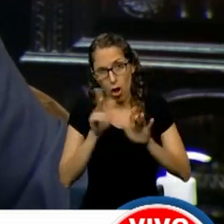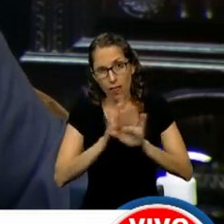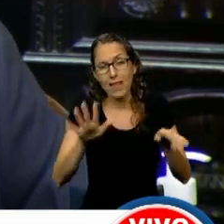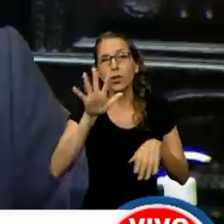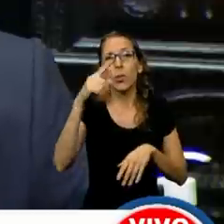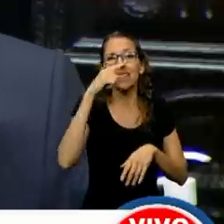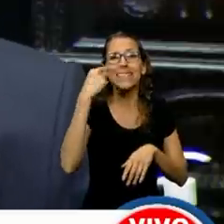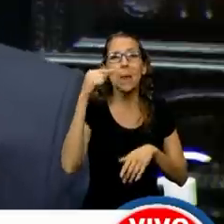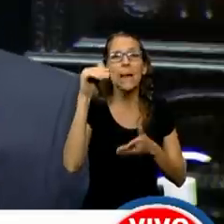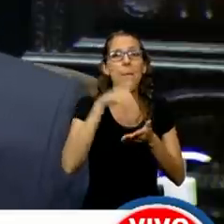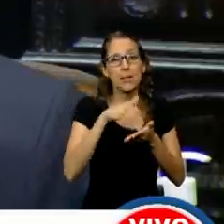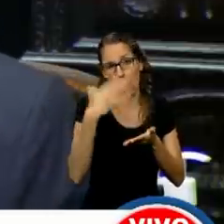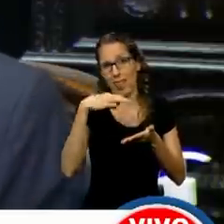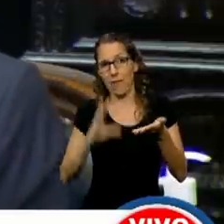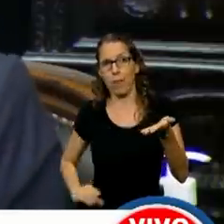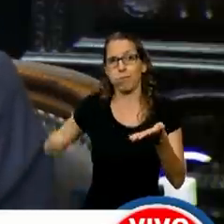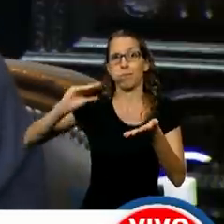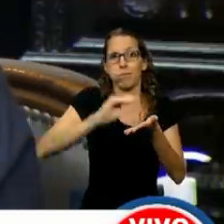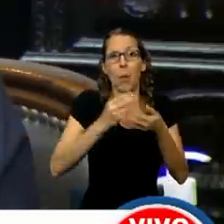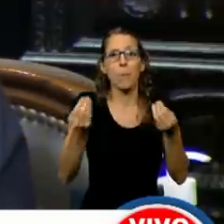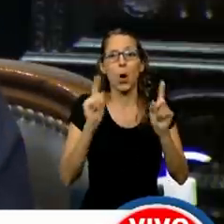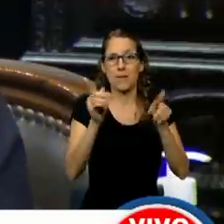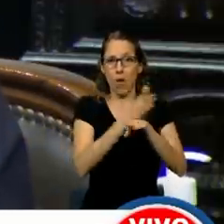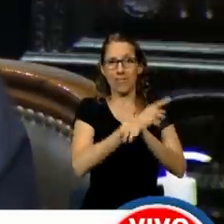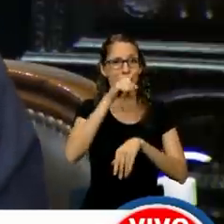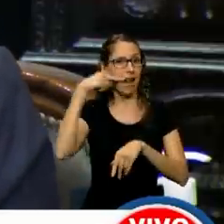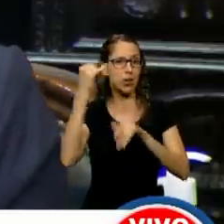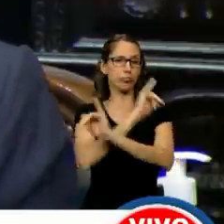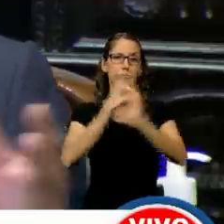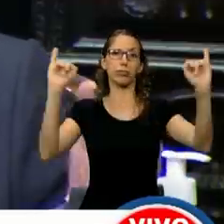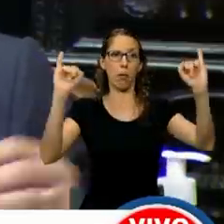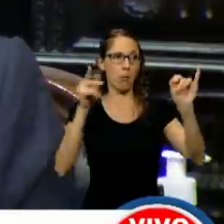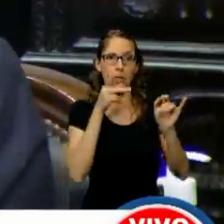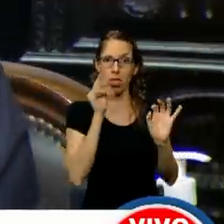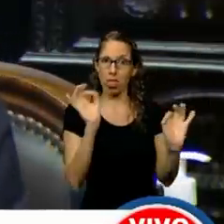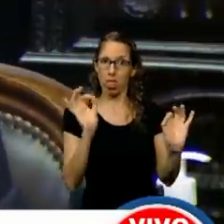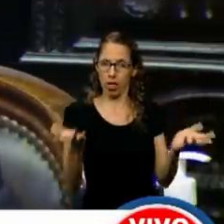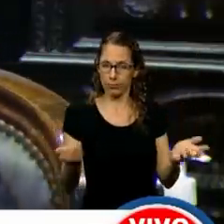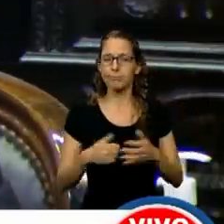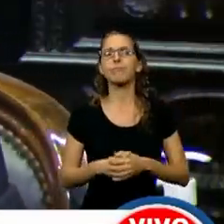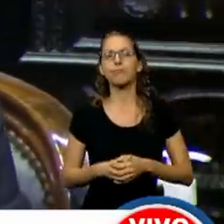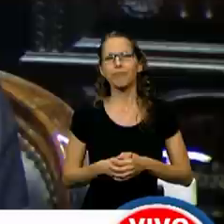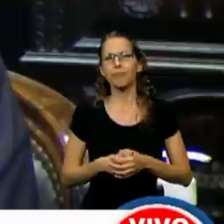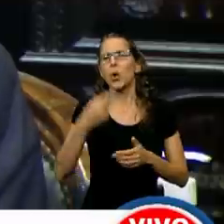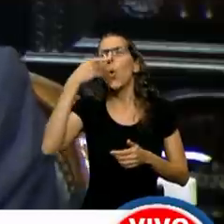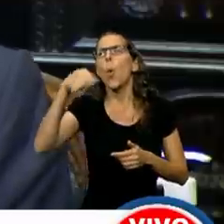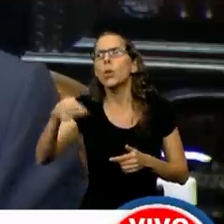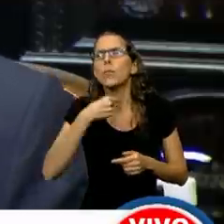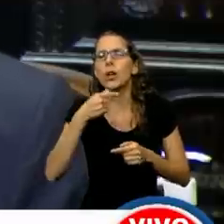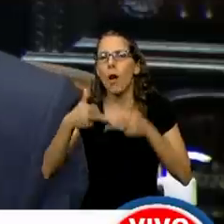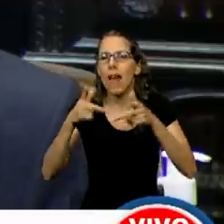que debieran adicionarse por el anuncio del presidente fernández finalmente para cerrar huevo al principio